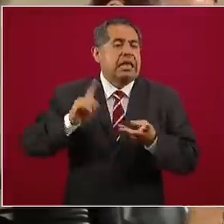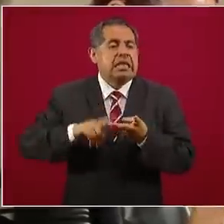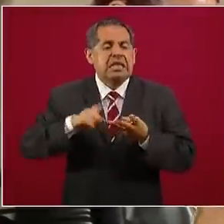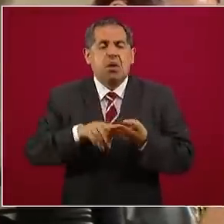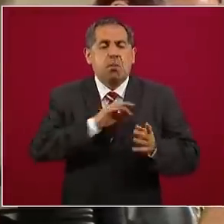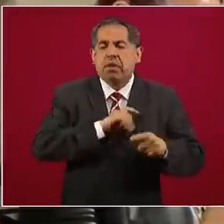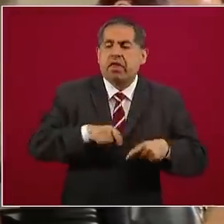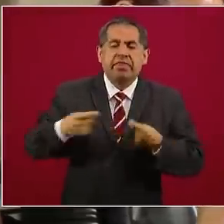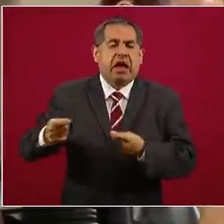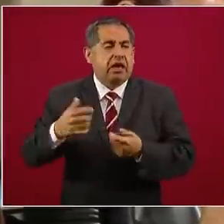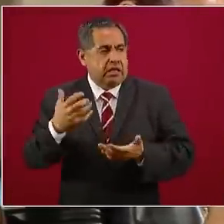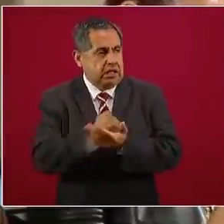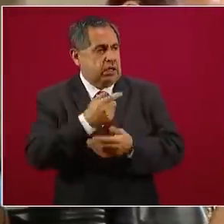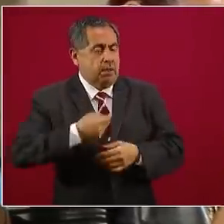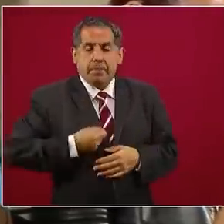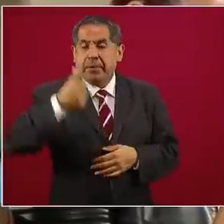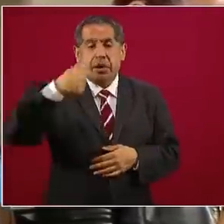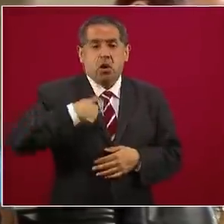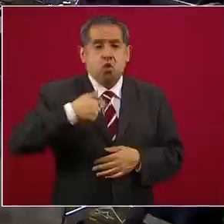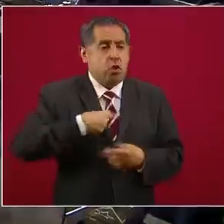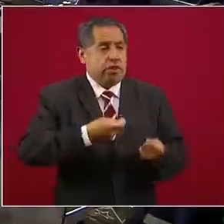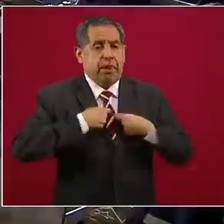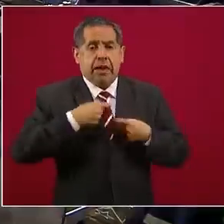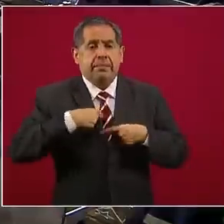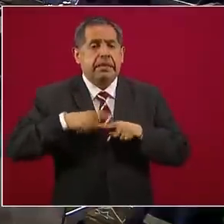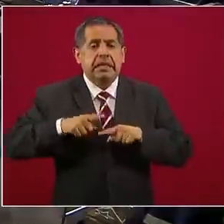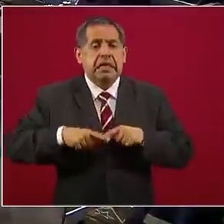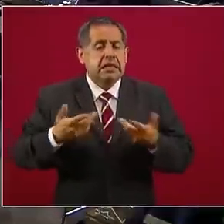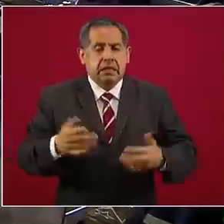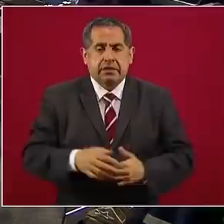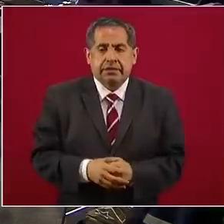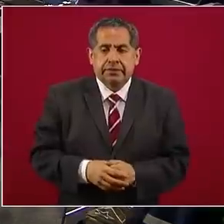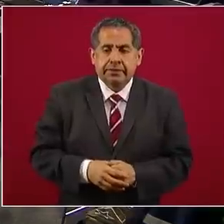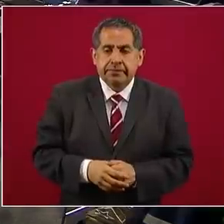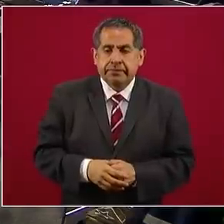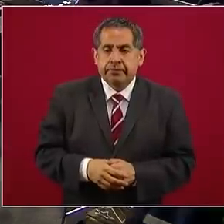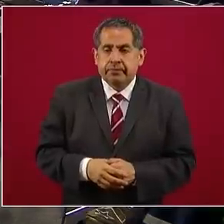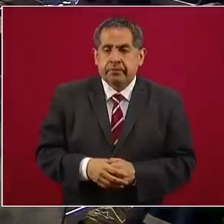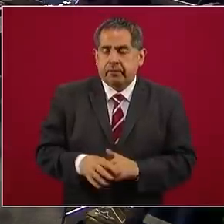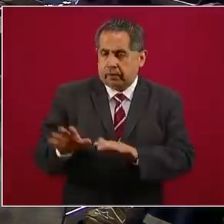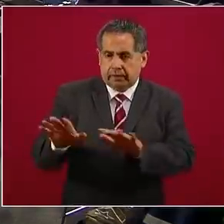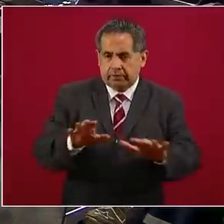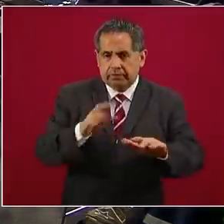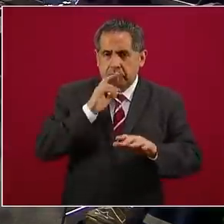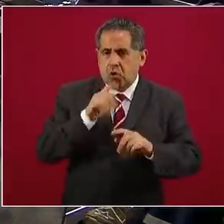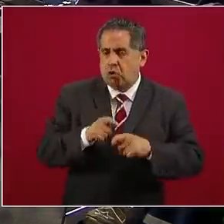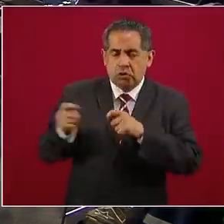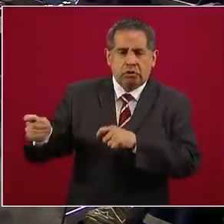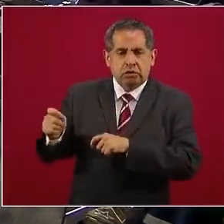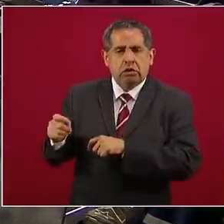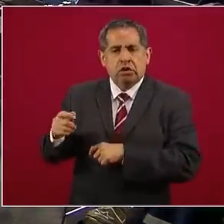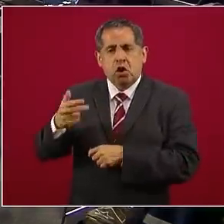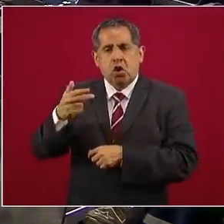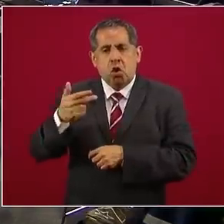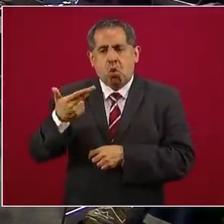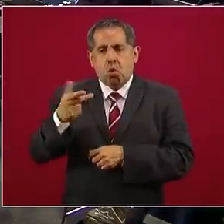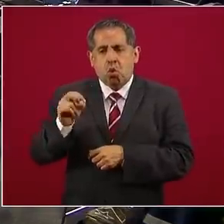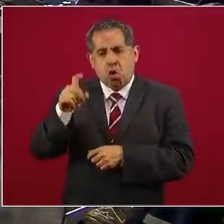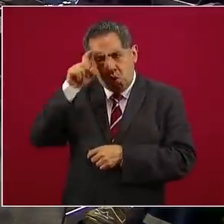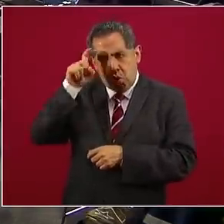a ella? Ese sería mi primer cuestionamiento. Gracias. Bueno, yo creo que vamos a pedirle a Hugo que él